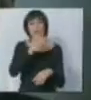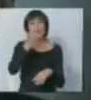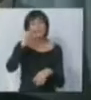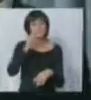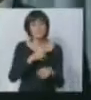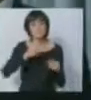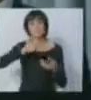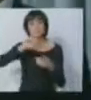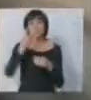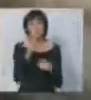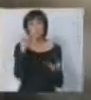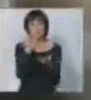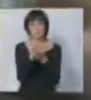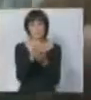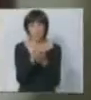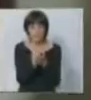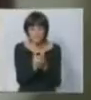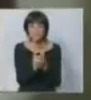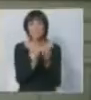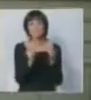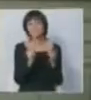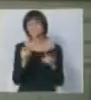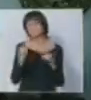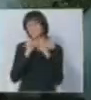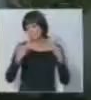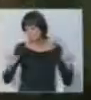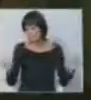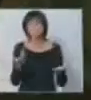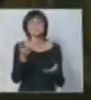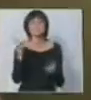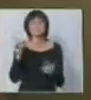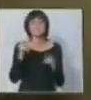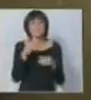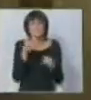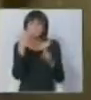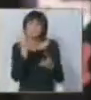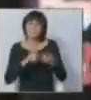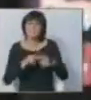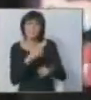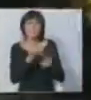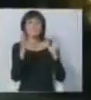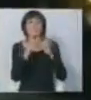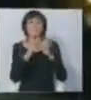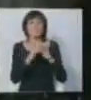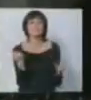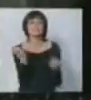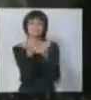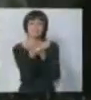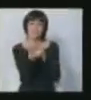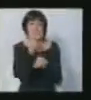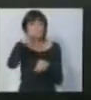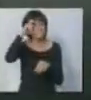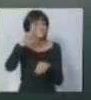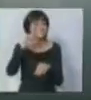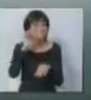la segunda temporada de esta serie que tanto dio que hablar. ¿Y qué tiene que ver con Internet? Bueno, es la primera serie producida